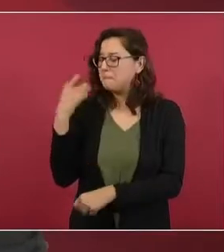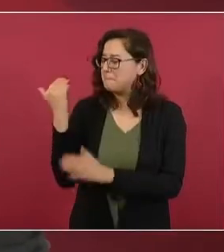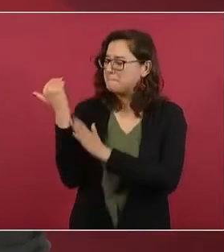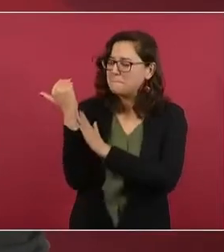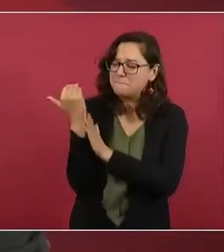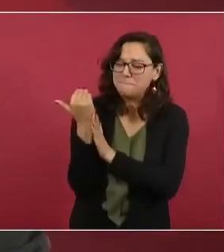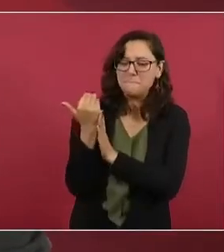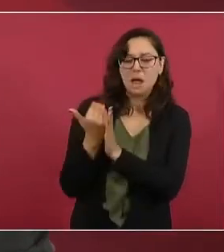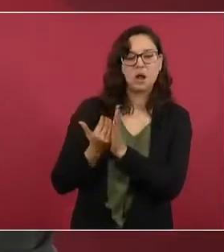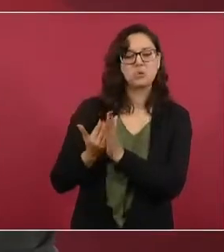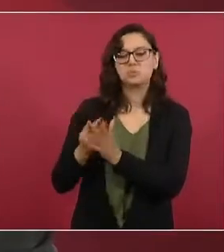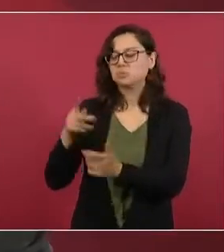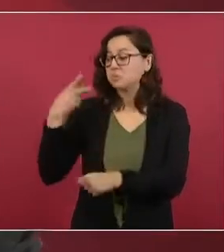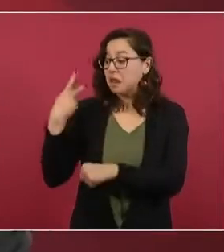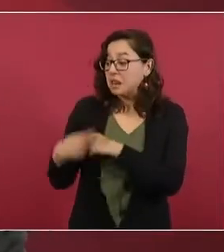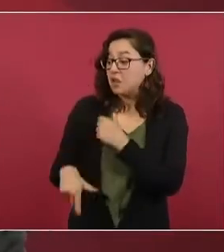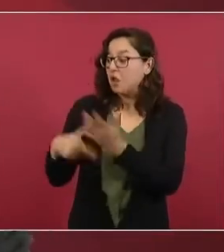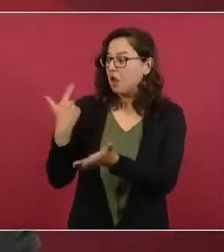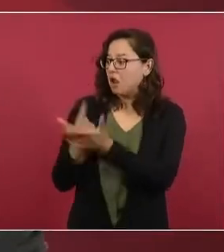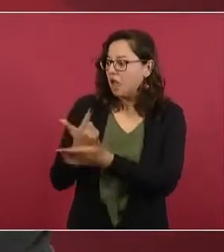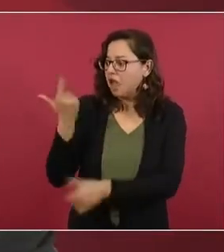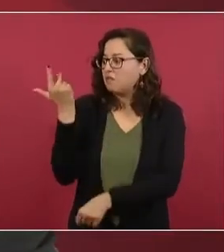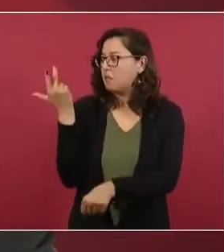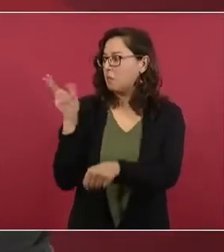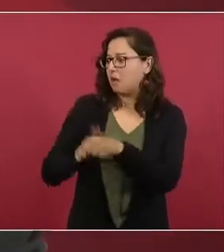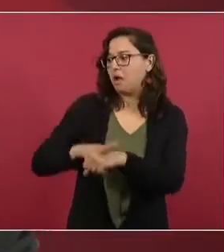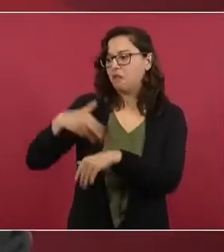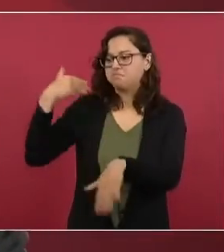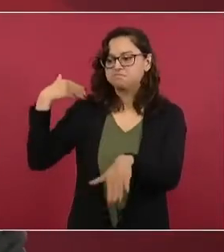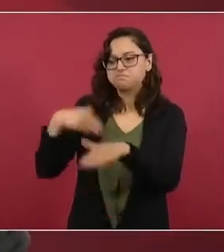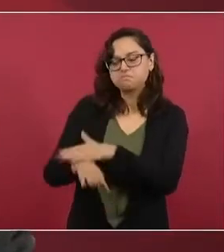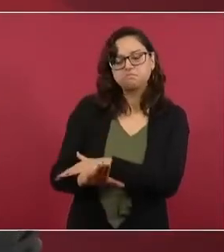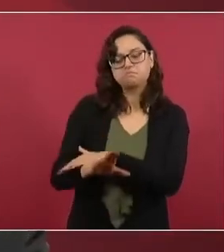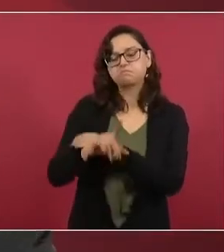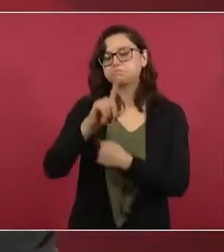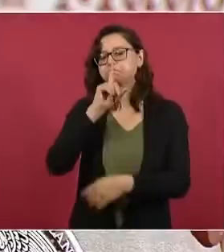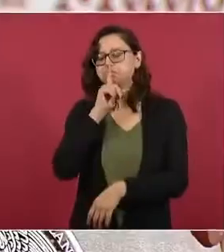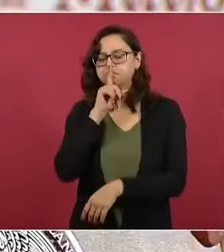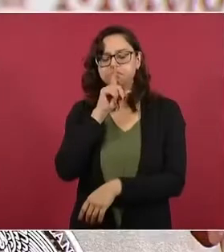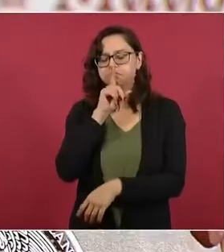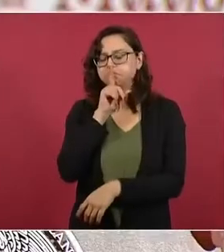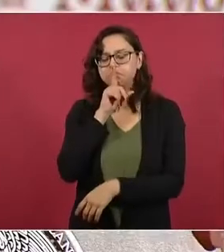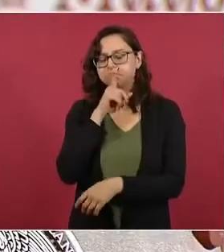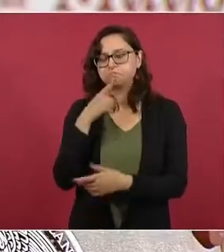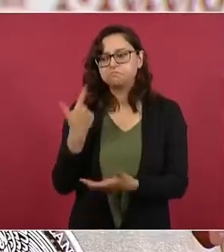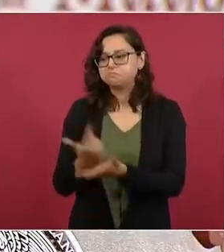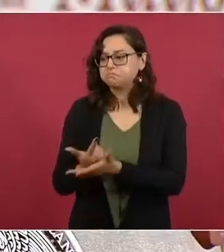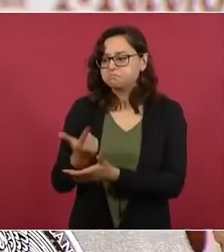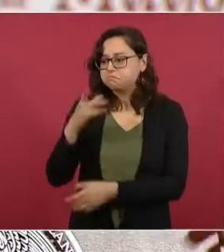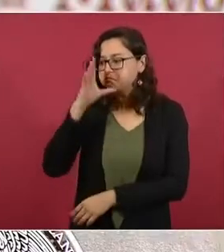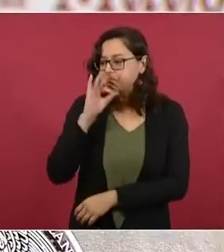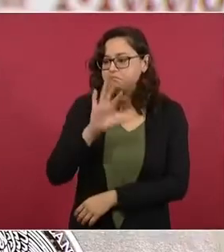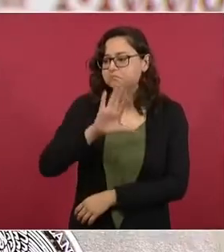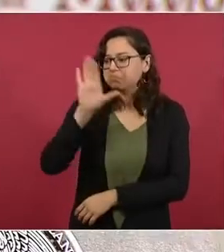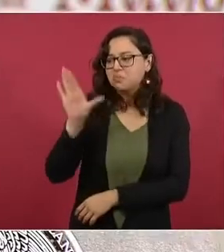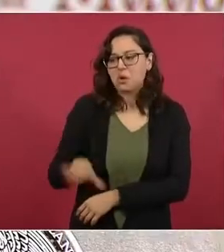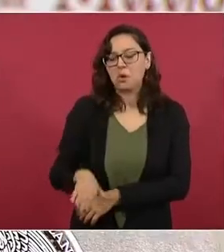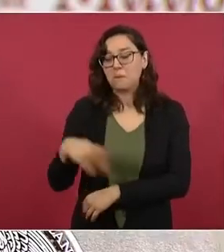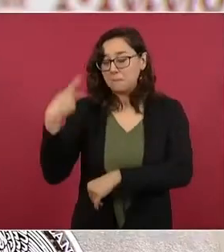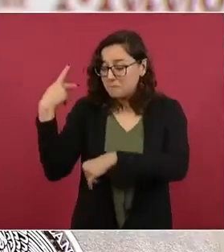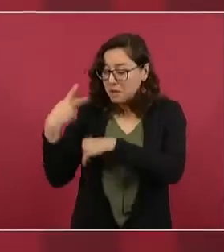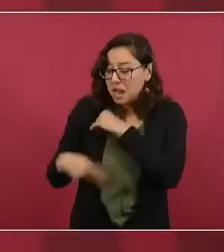de complicarse, de necesitar hospitalización, de padecer COVID grave y desde luego de morir.